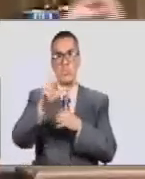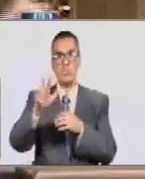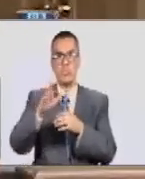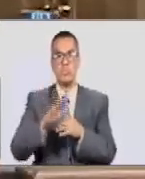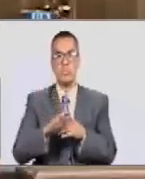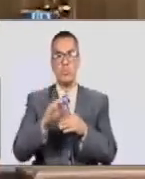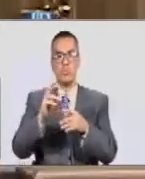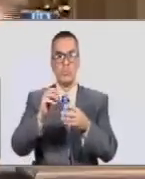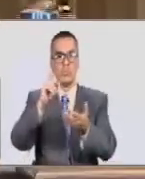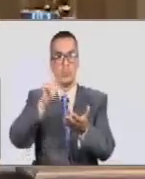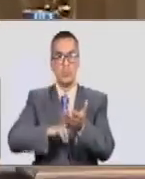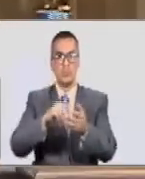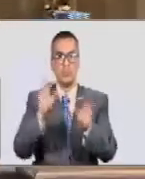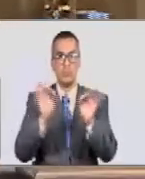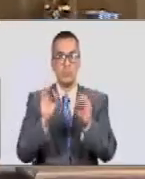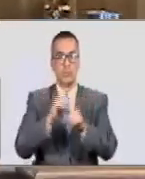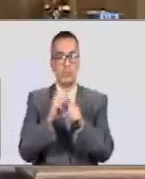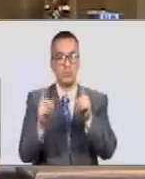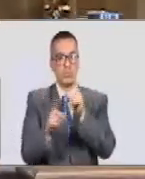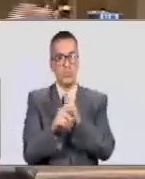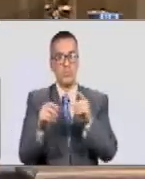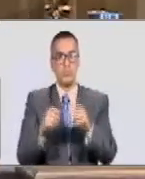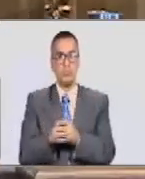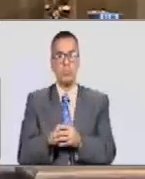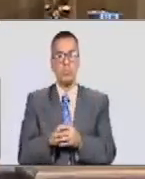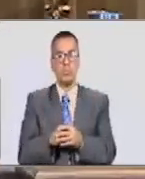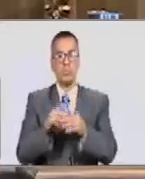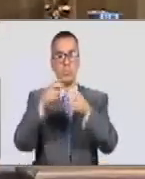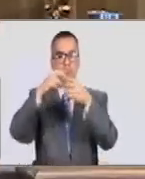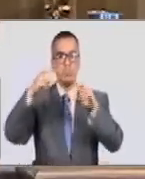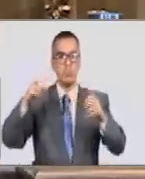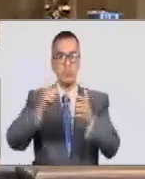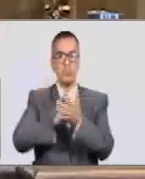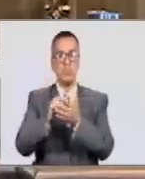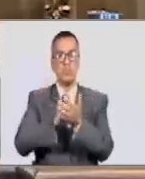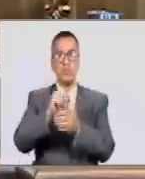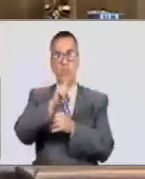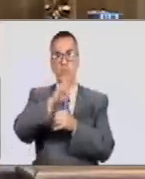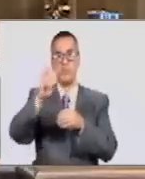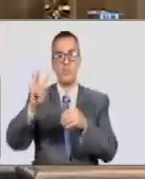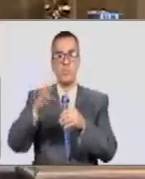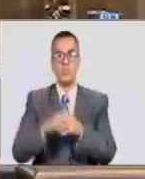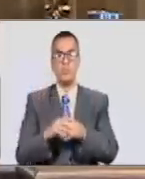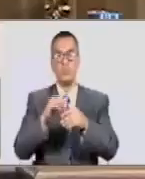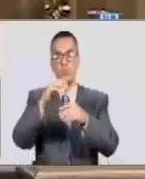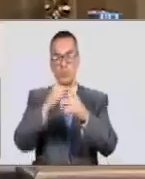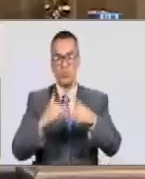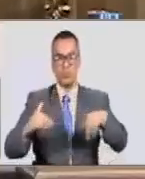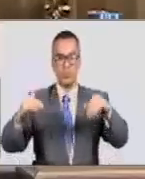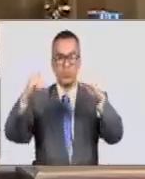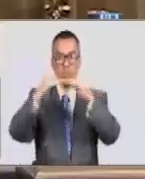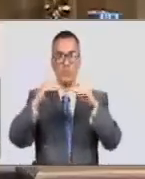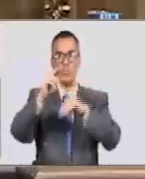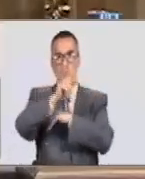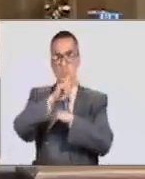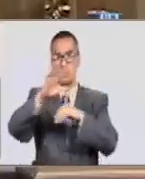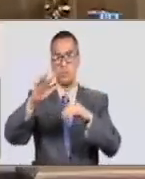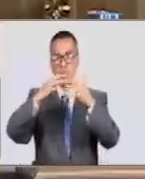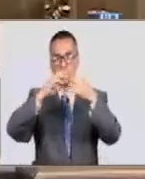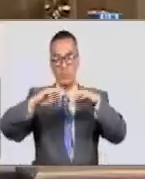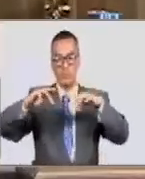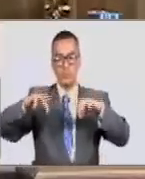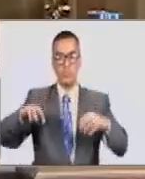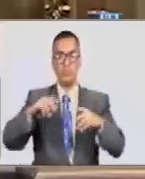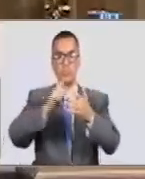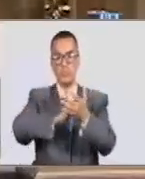53º, se propone aprobar sin modificación el epígrafe del artículo 24, que pasa a ser el epígrafe del artículo 25, el